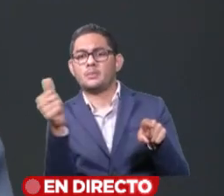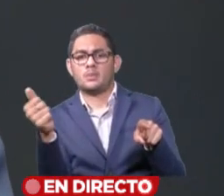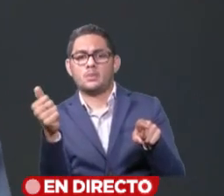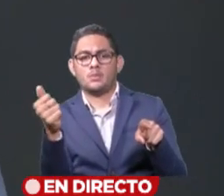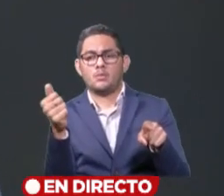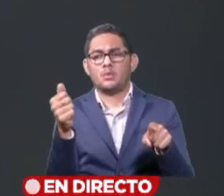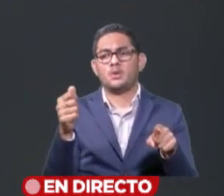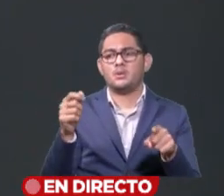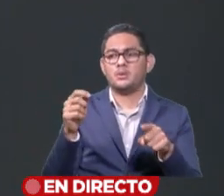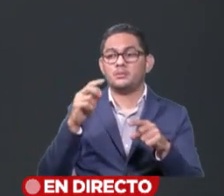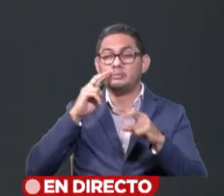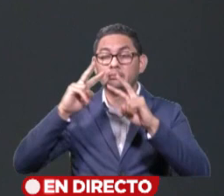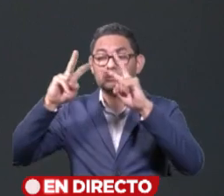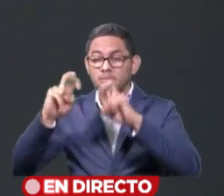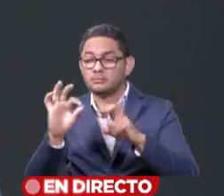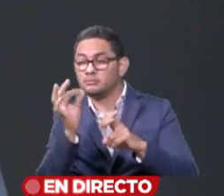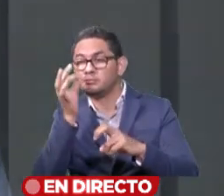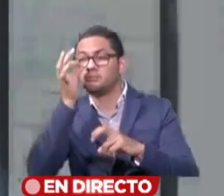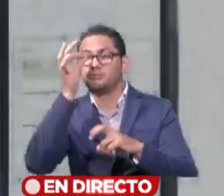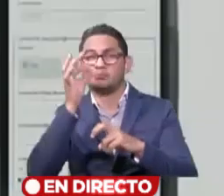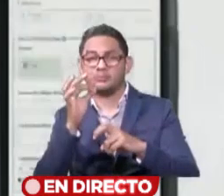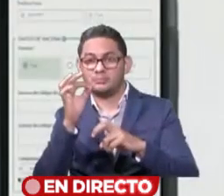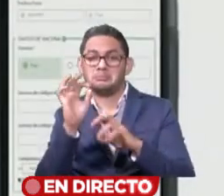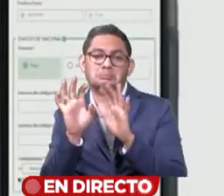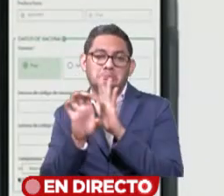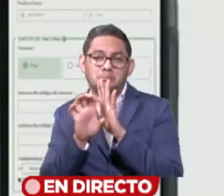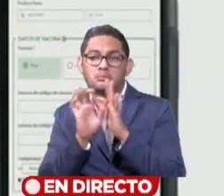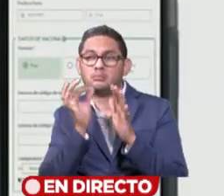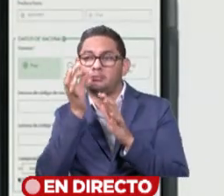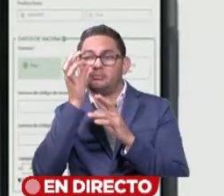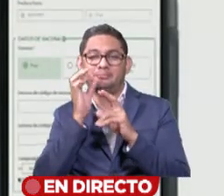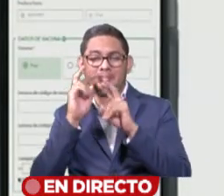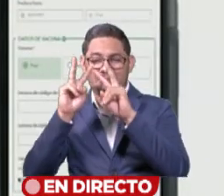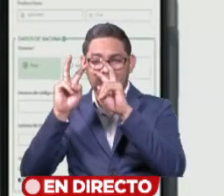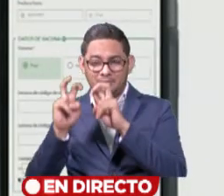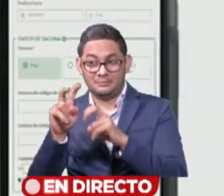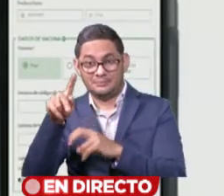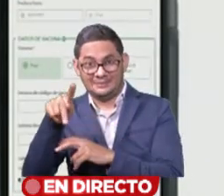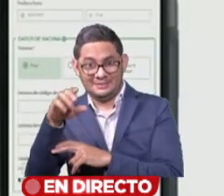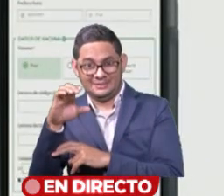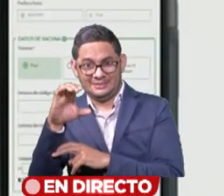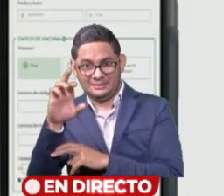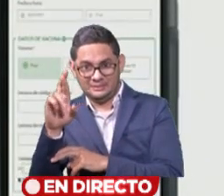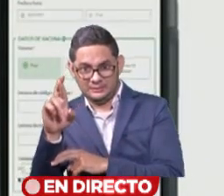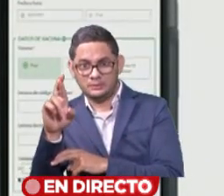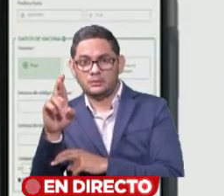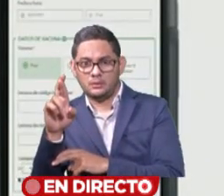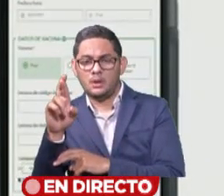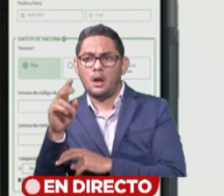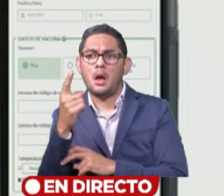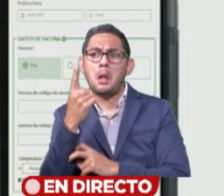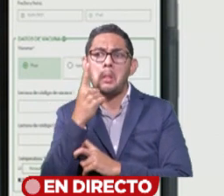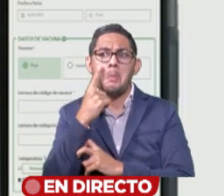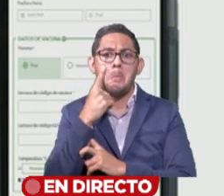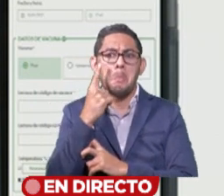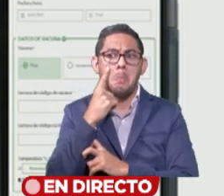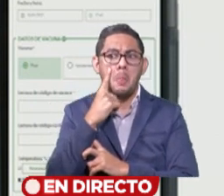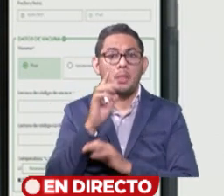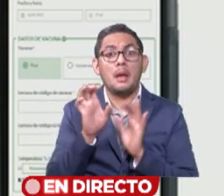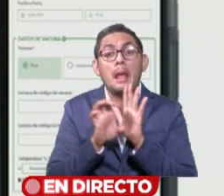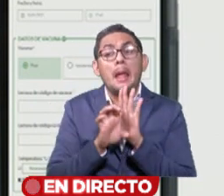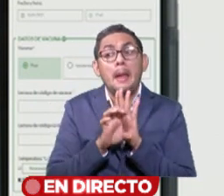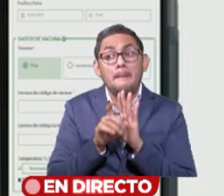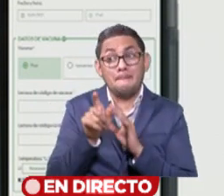por PCR, de tal manera que podemos saber en tiempo real si una persona vacunada llegara